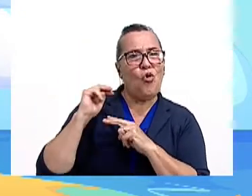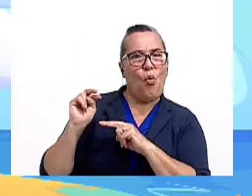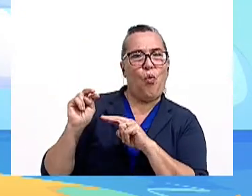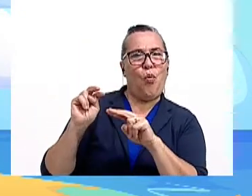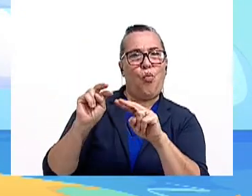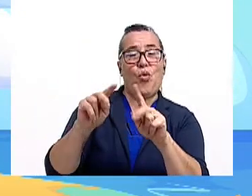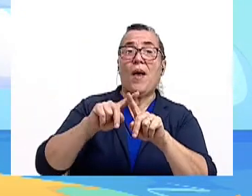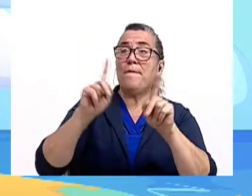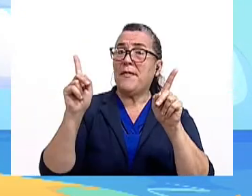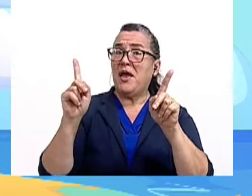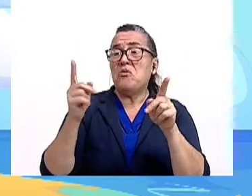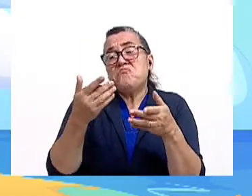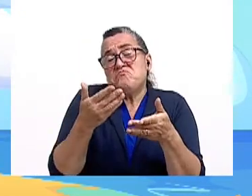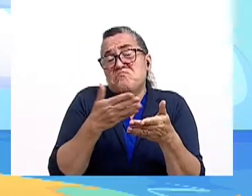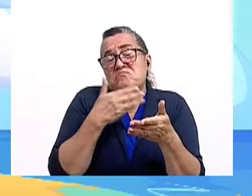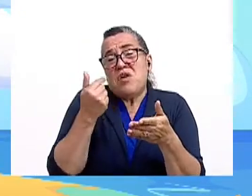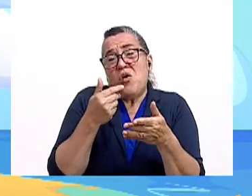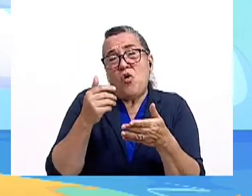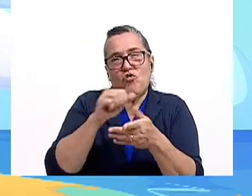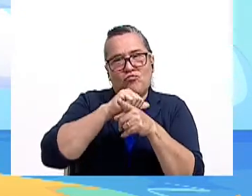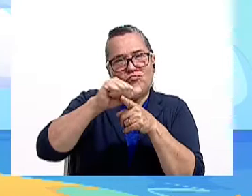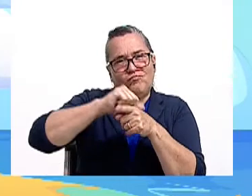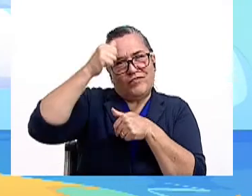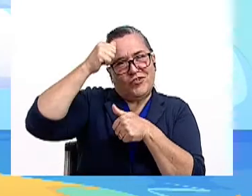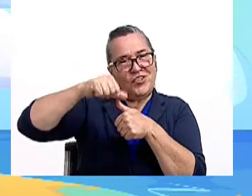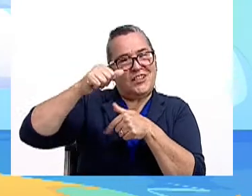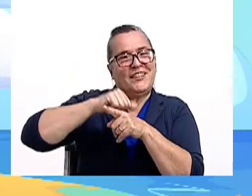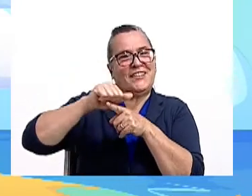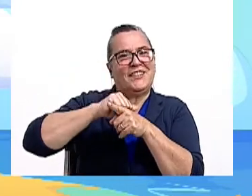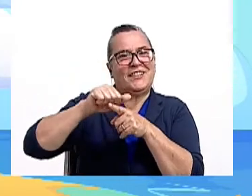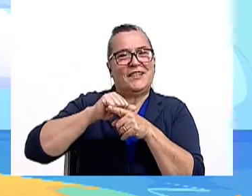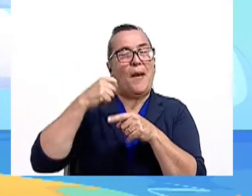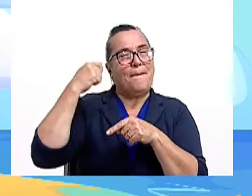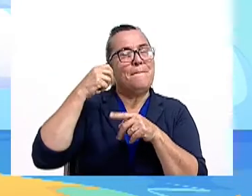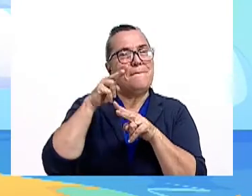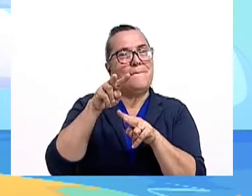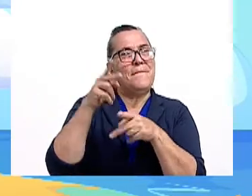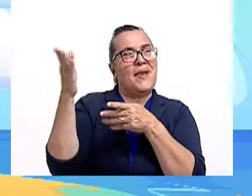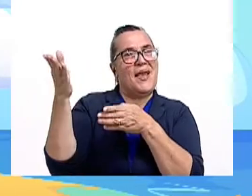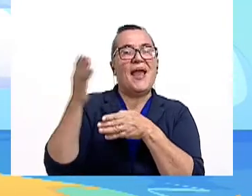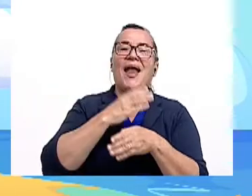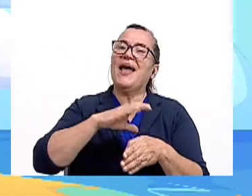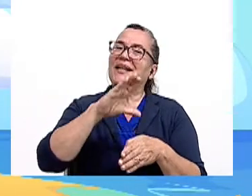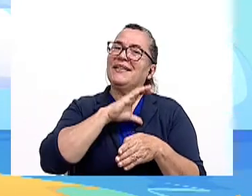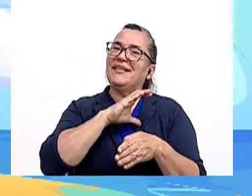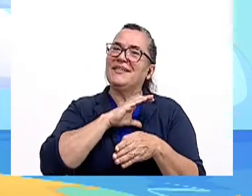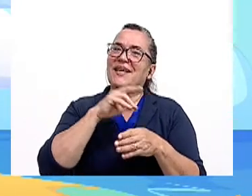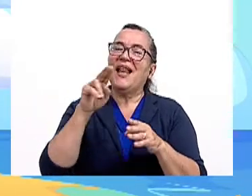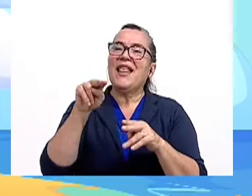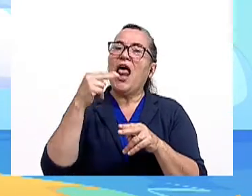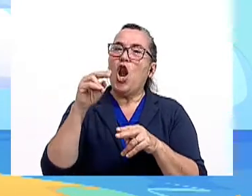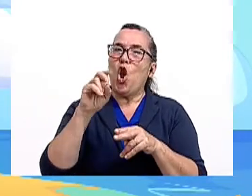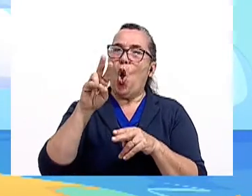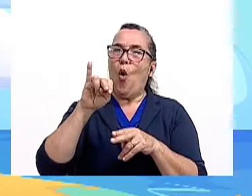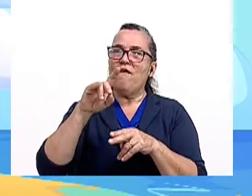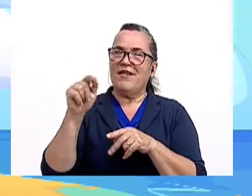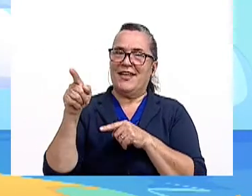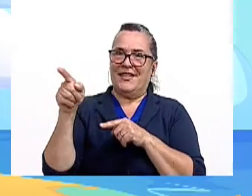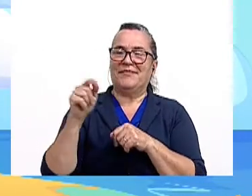pero no está de más dar una repasadita. Vamos a ver un video sobre las características de la novela.